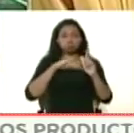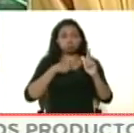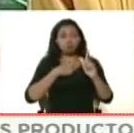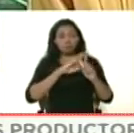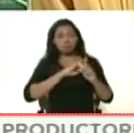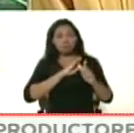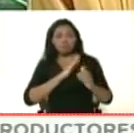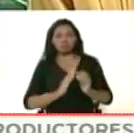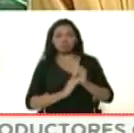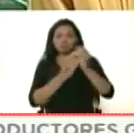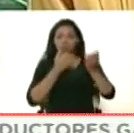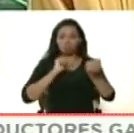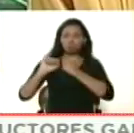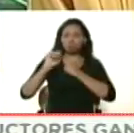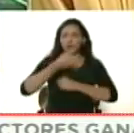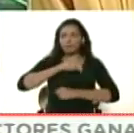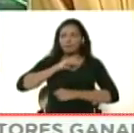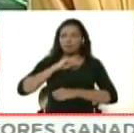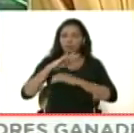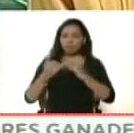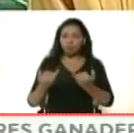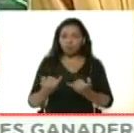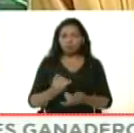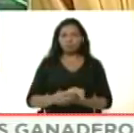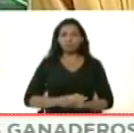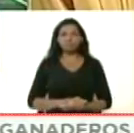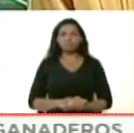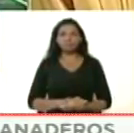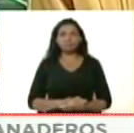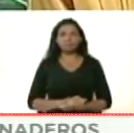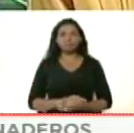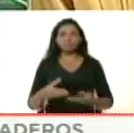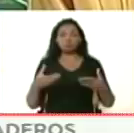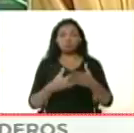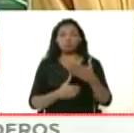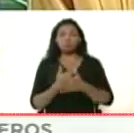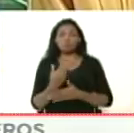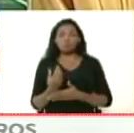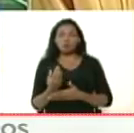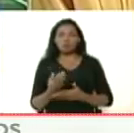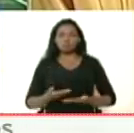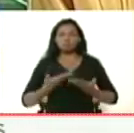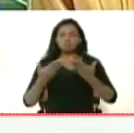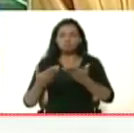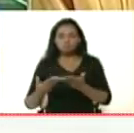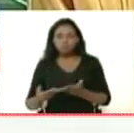del dominio español de entonces, tropa que además fue alimentada por las